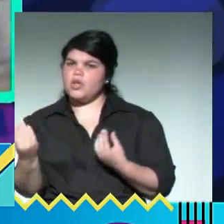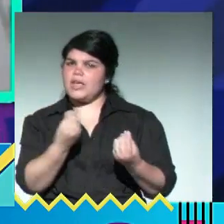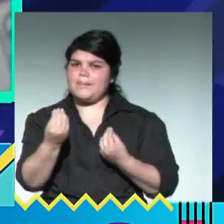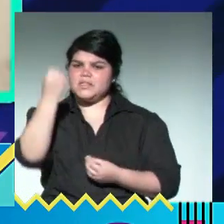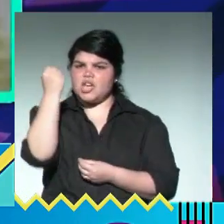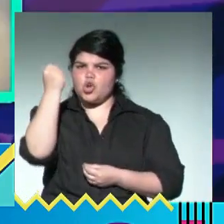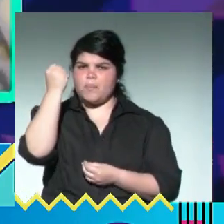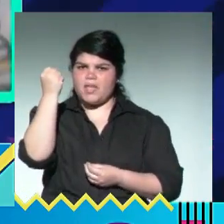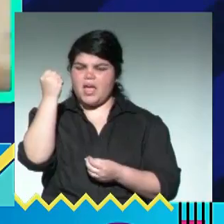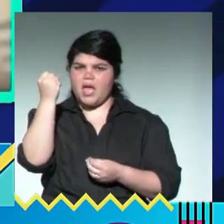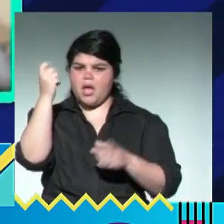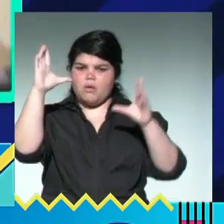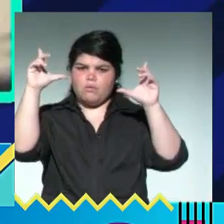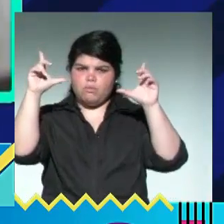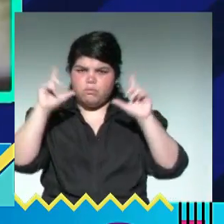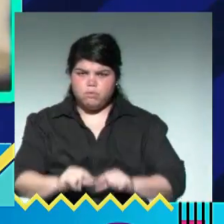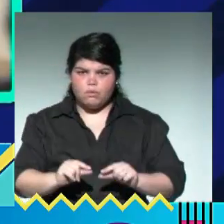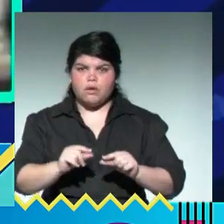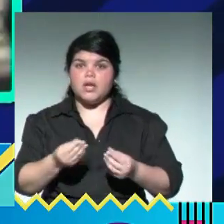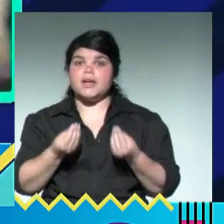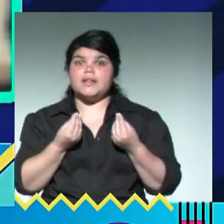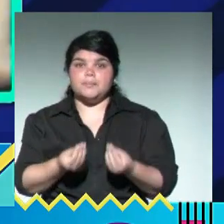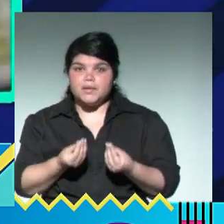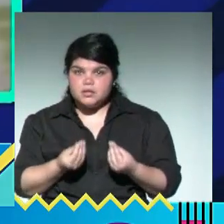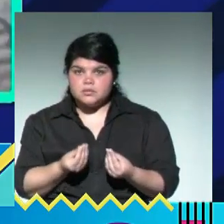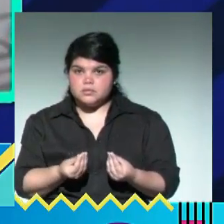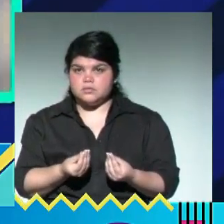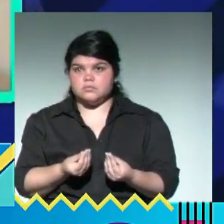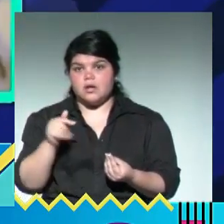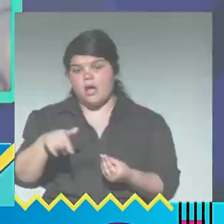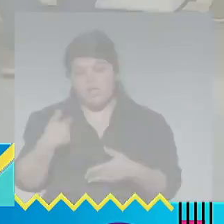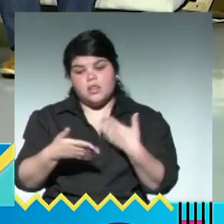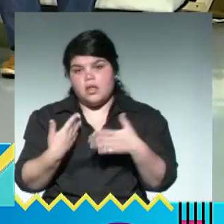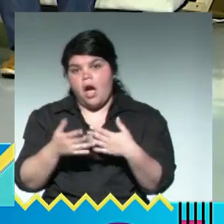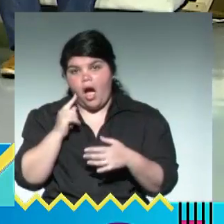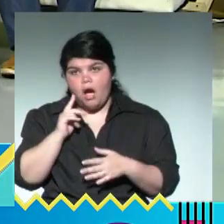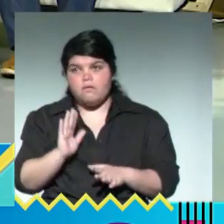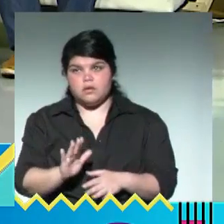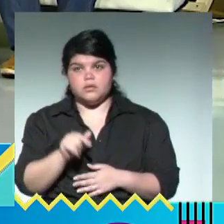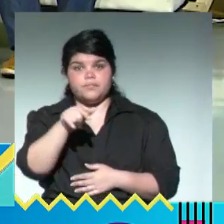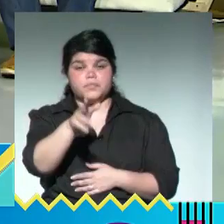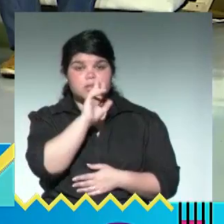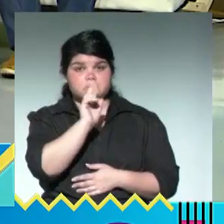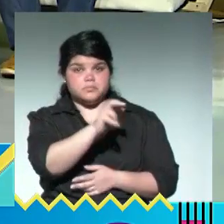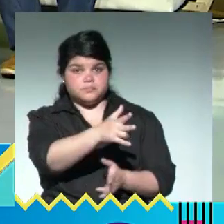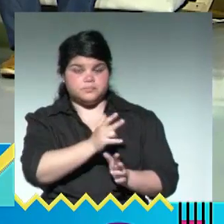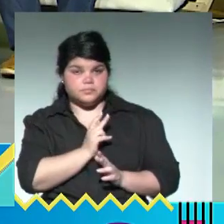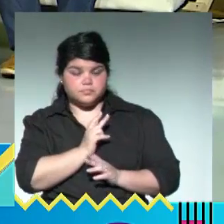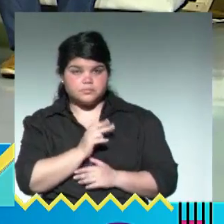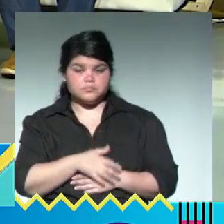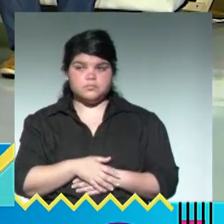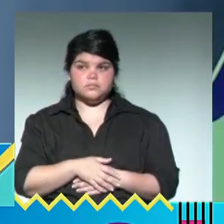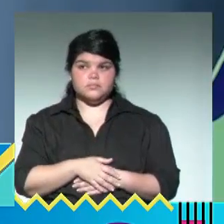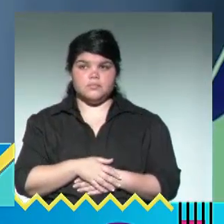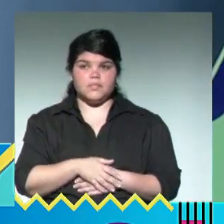eso, los recursos tributarios empiezan a sentirlo. Amalia recién habló de que se estaban las exportaciones teniendo